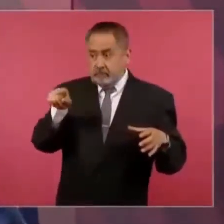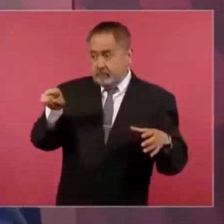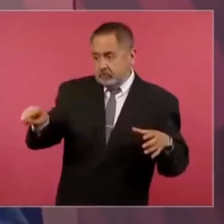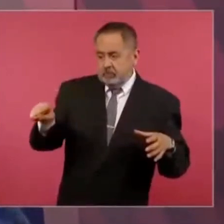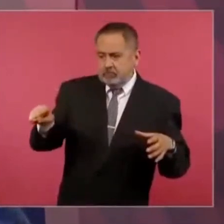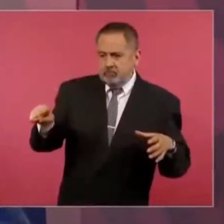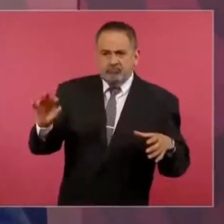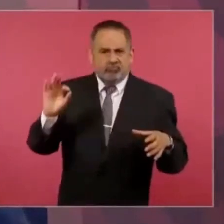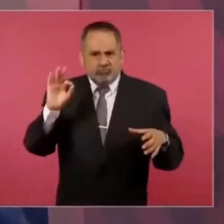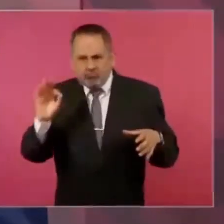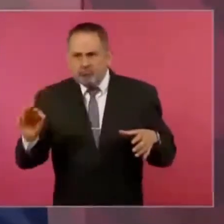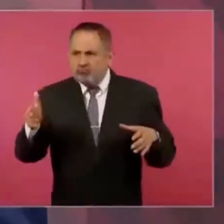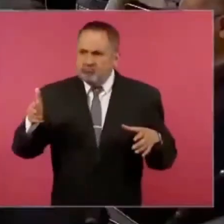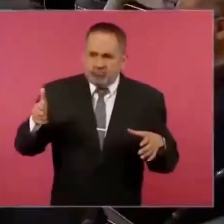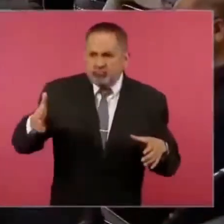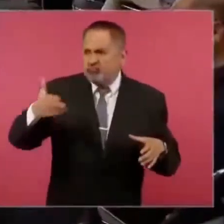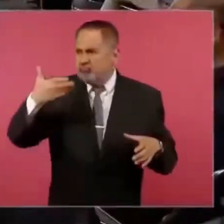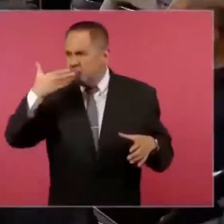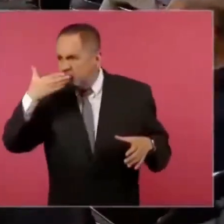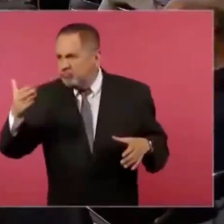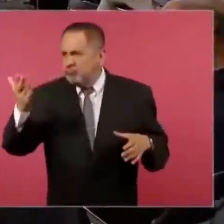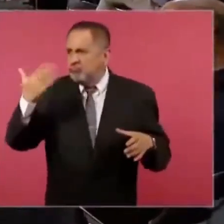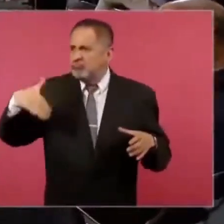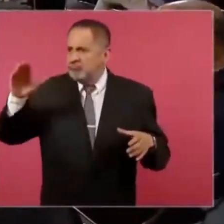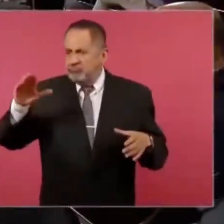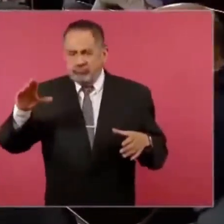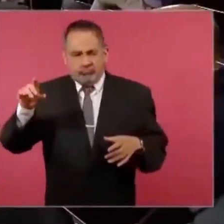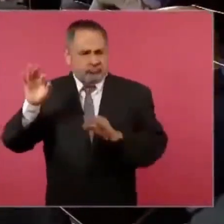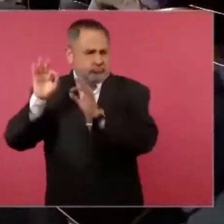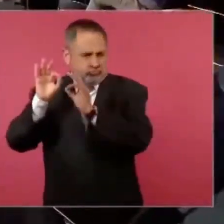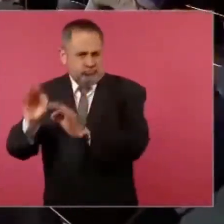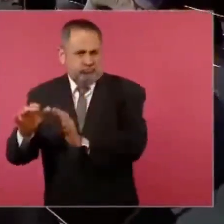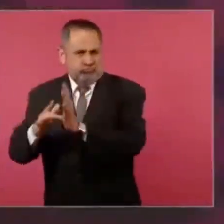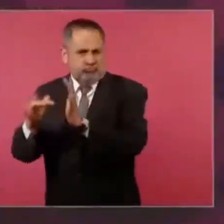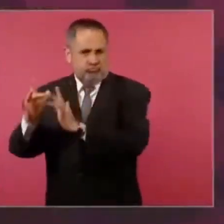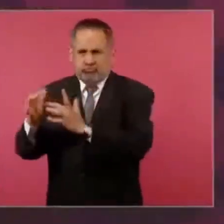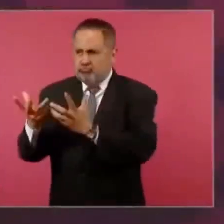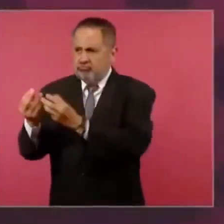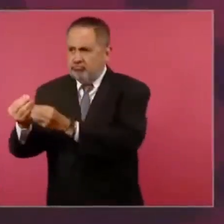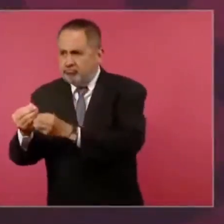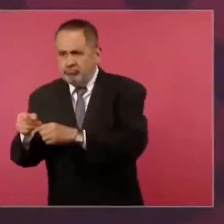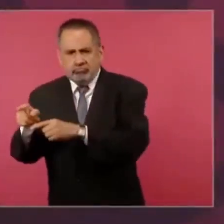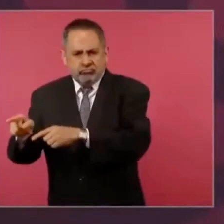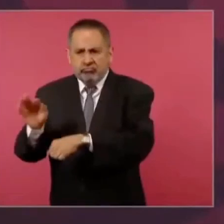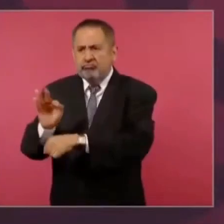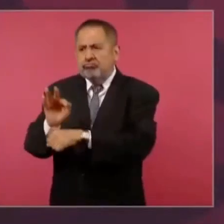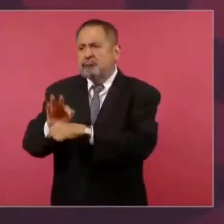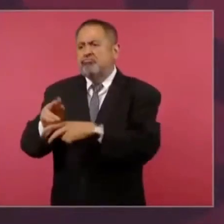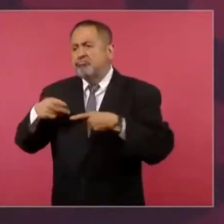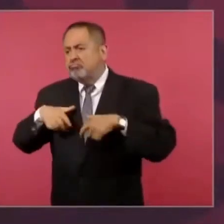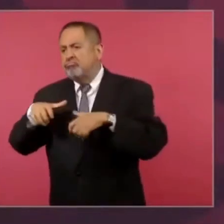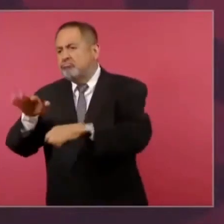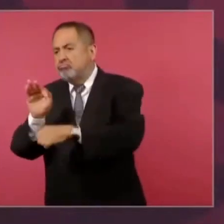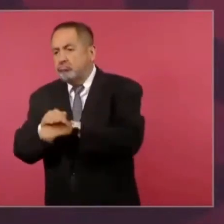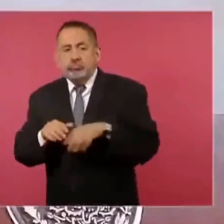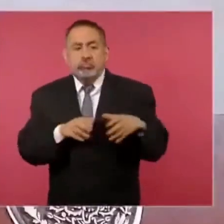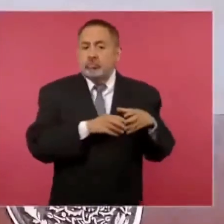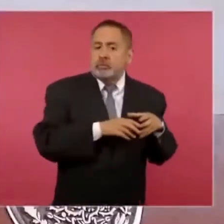sea un auténtico cristiano que esté a favor de los pobres y de la justicia.